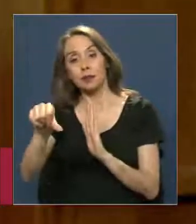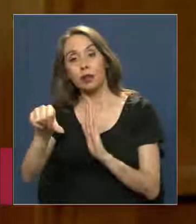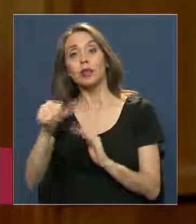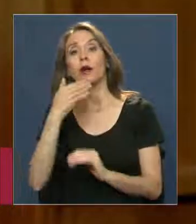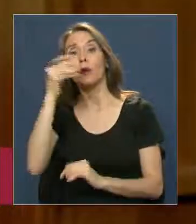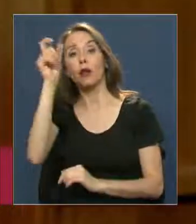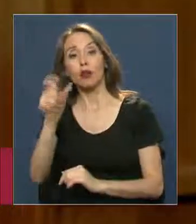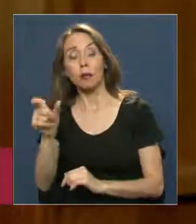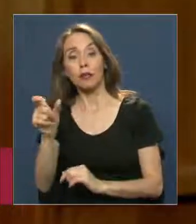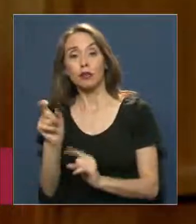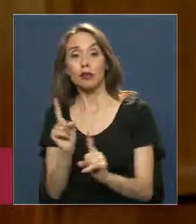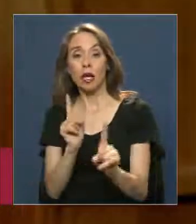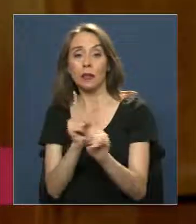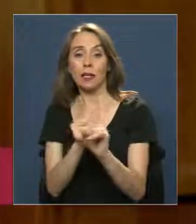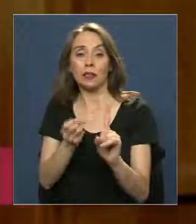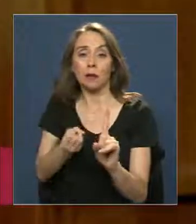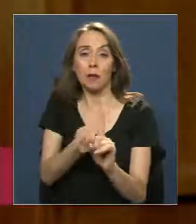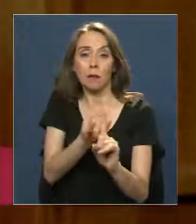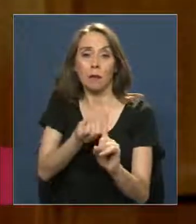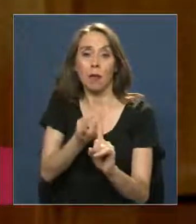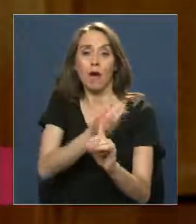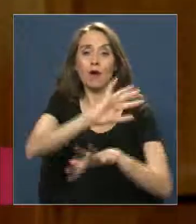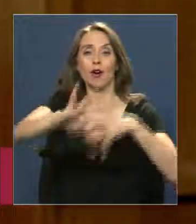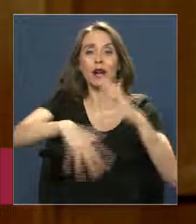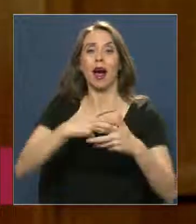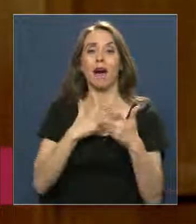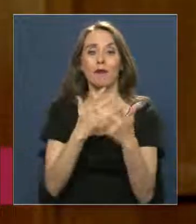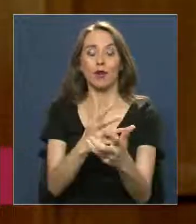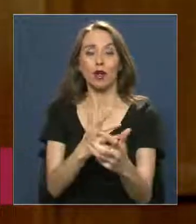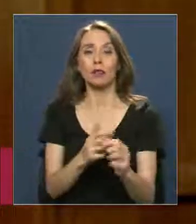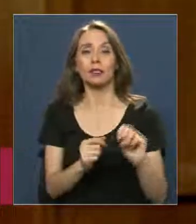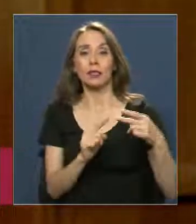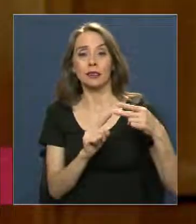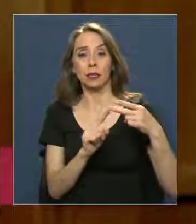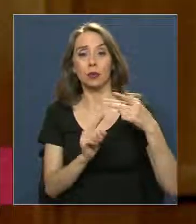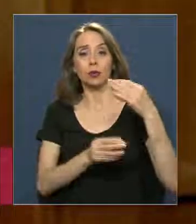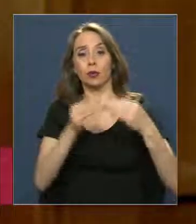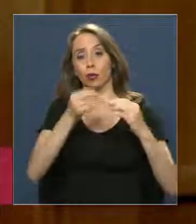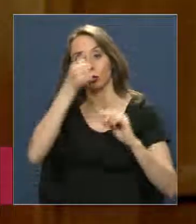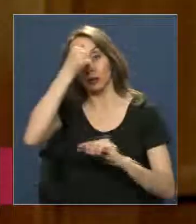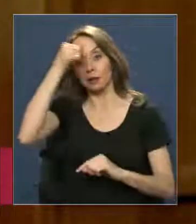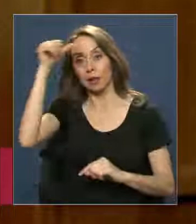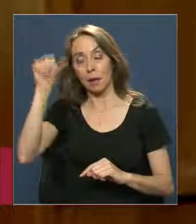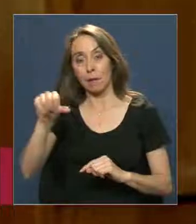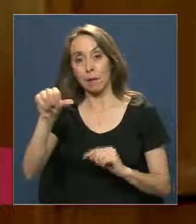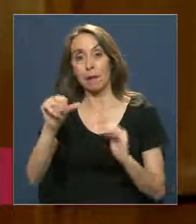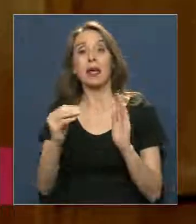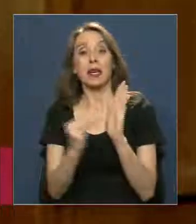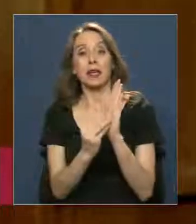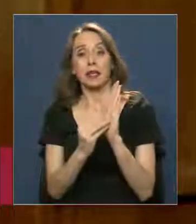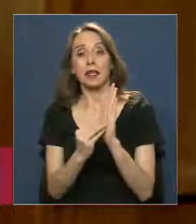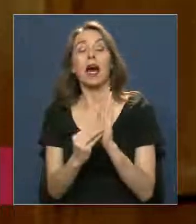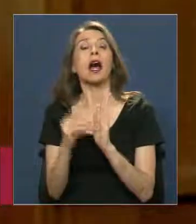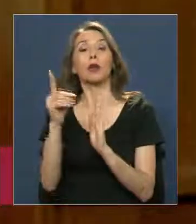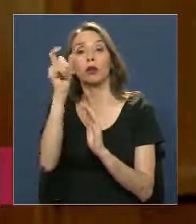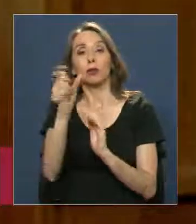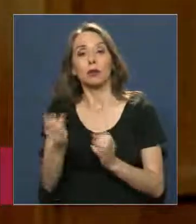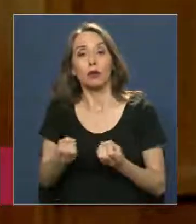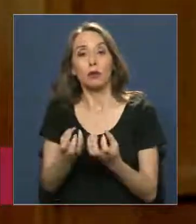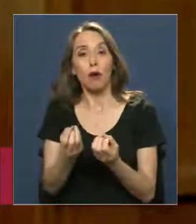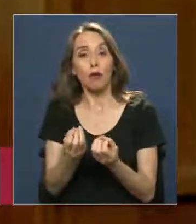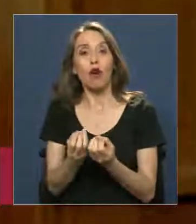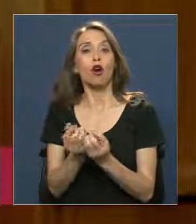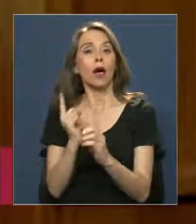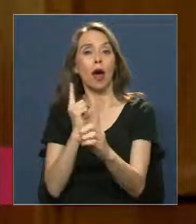la violencia. En el segundo lugar, busca sancionar penalmente la incitación directa al odio.